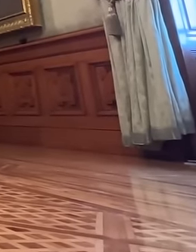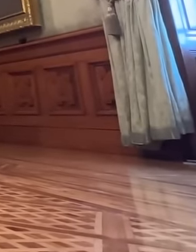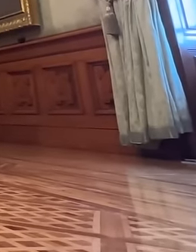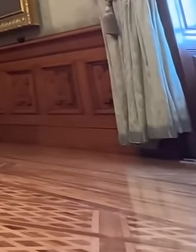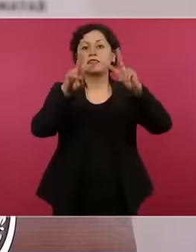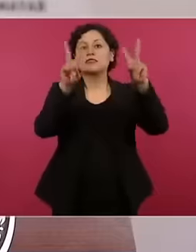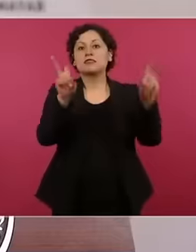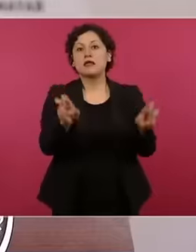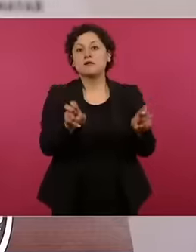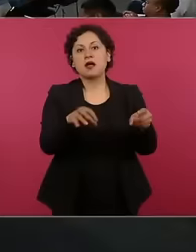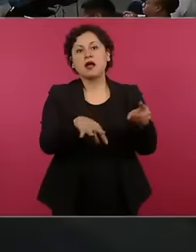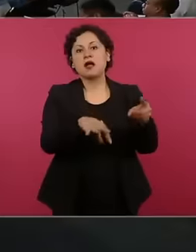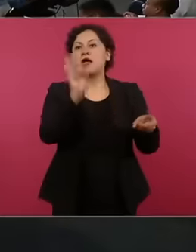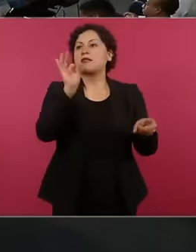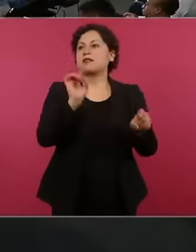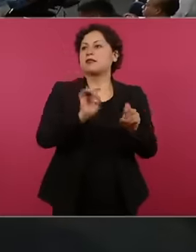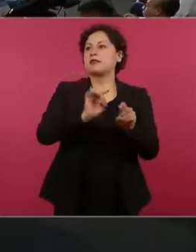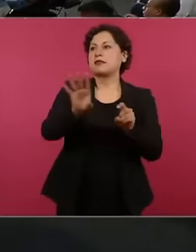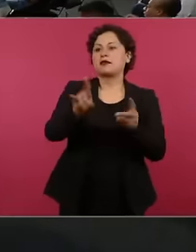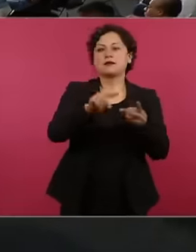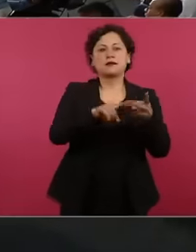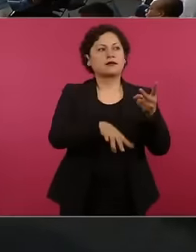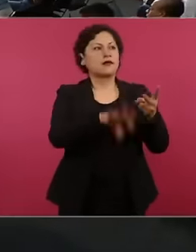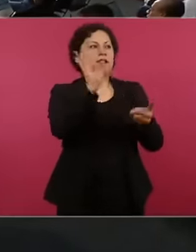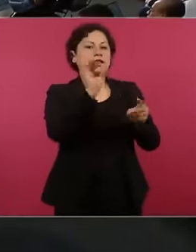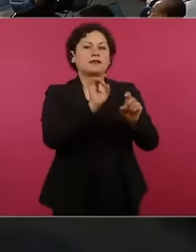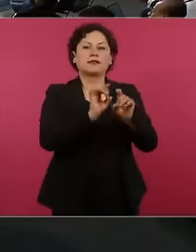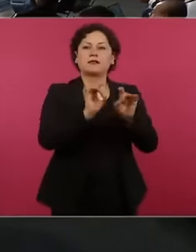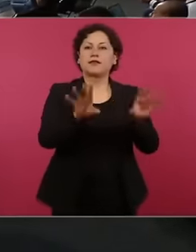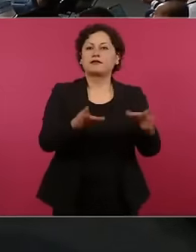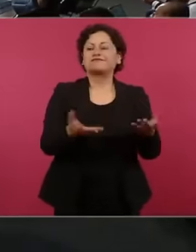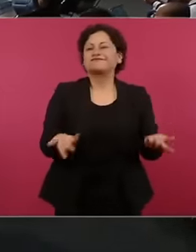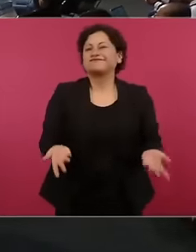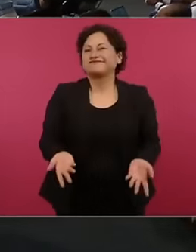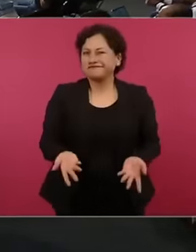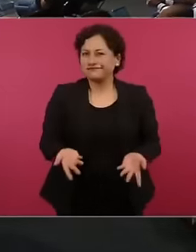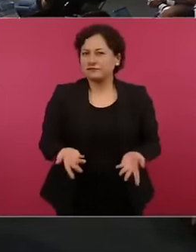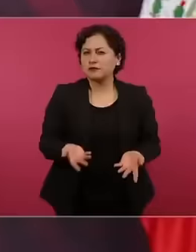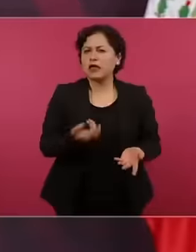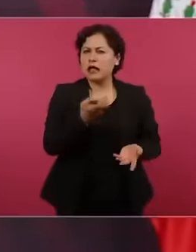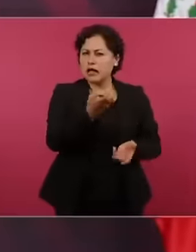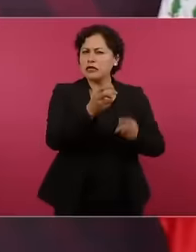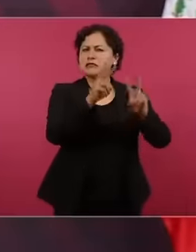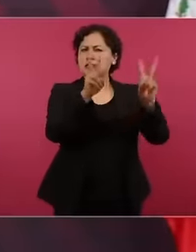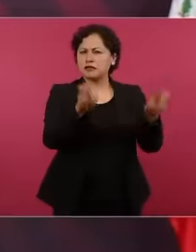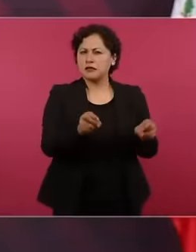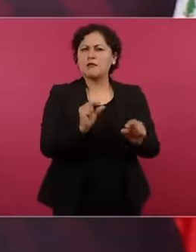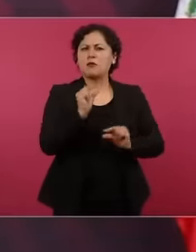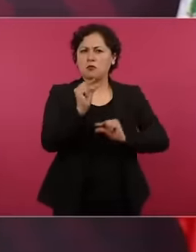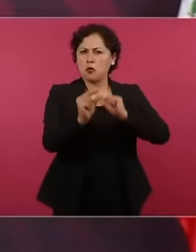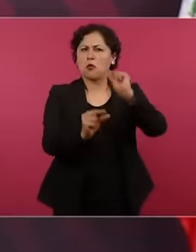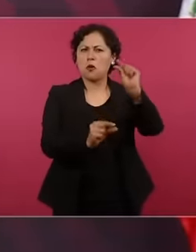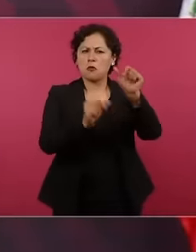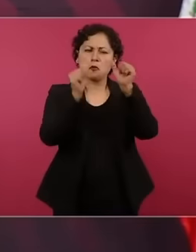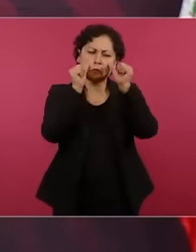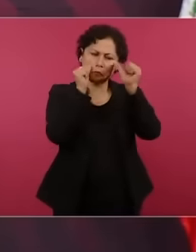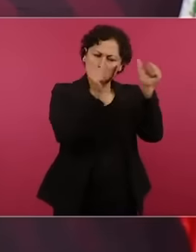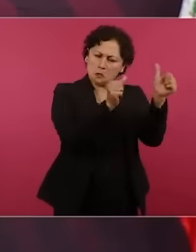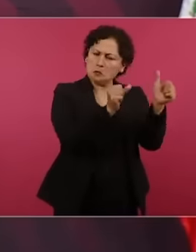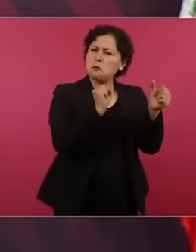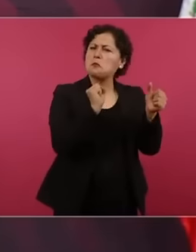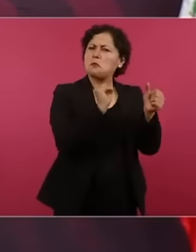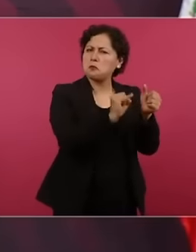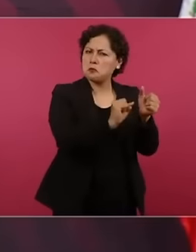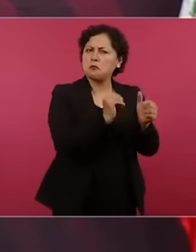temas. Poco a poco hay que irlos atendiendo, no hay ningún